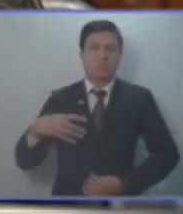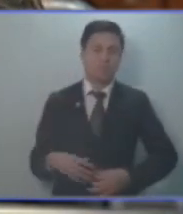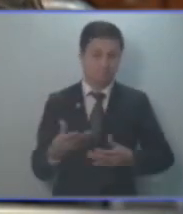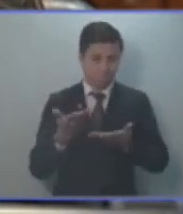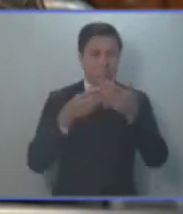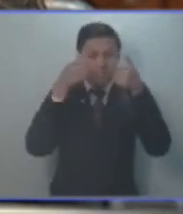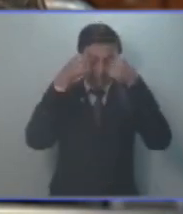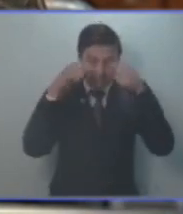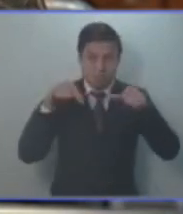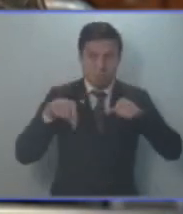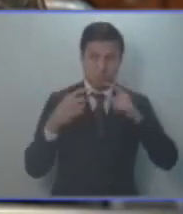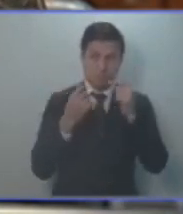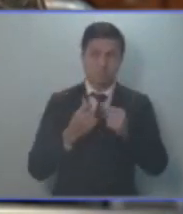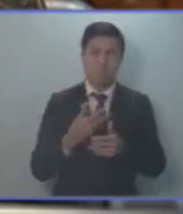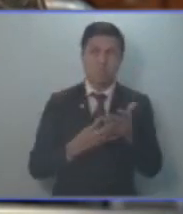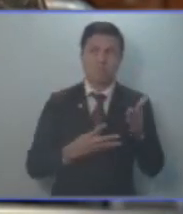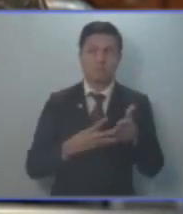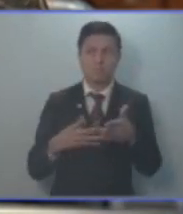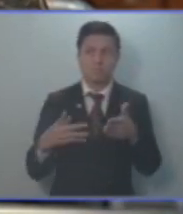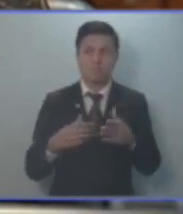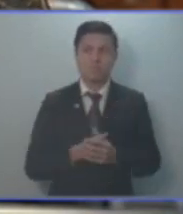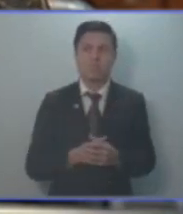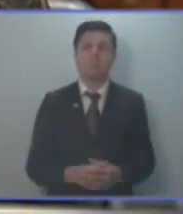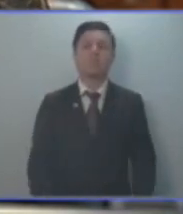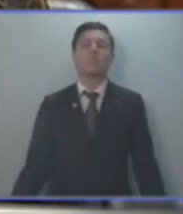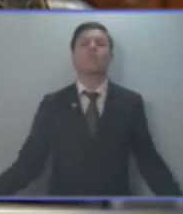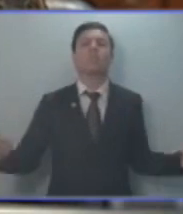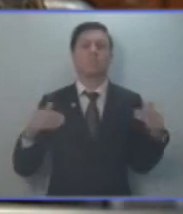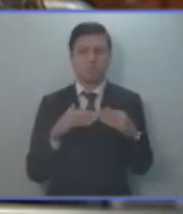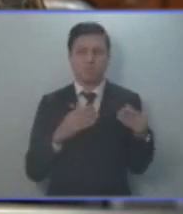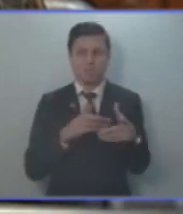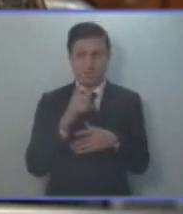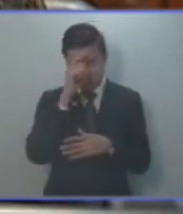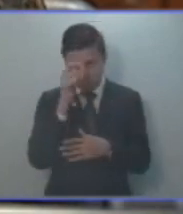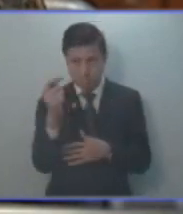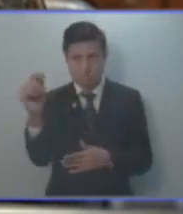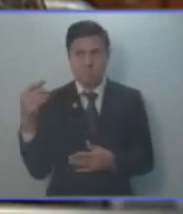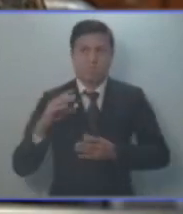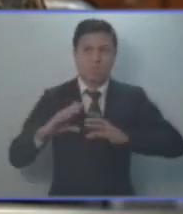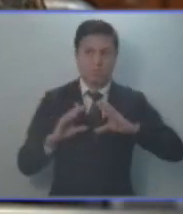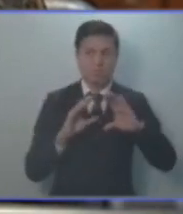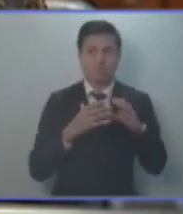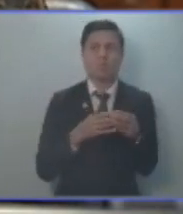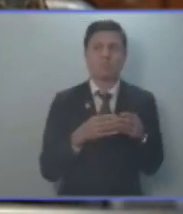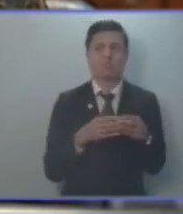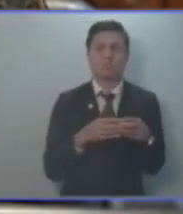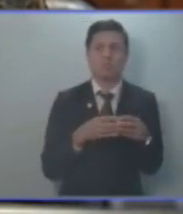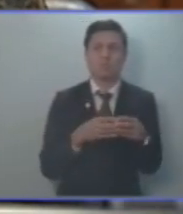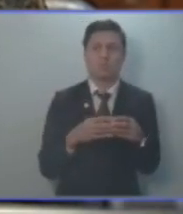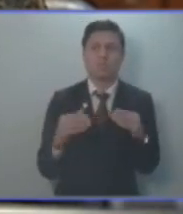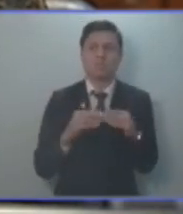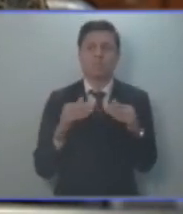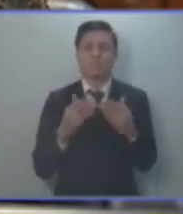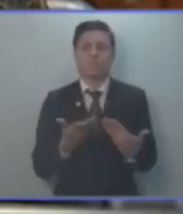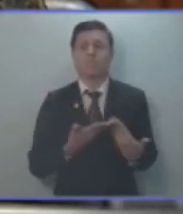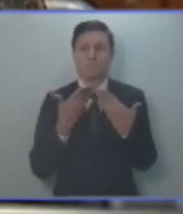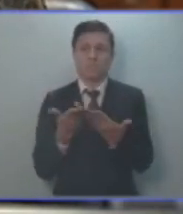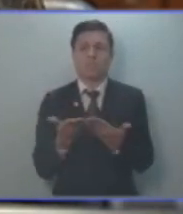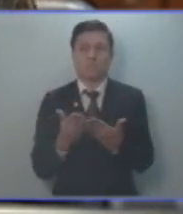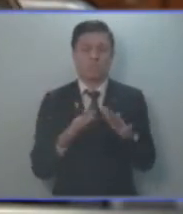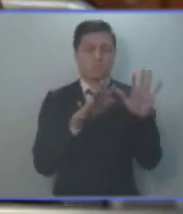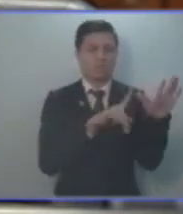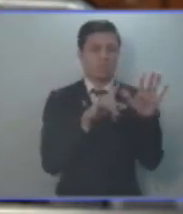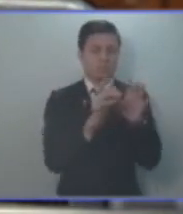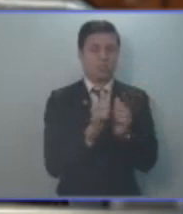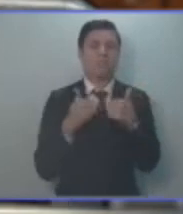aprobación de este presupuesto también dignifica al sector de veteranos porque pasa de 16